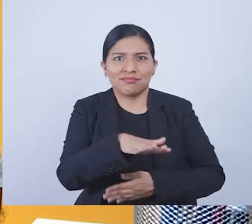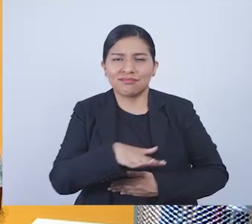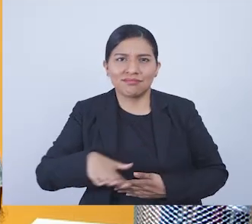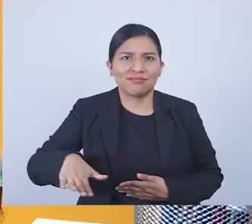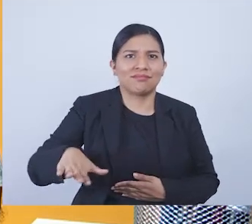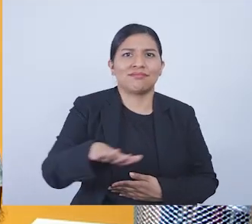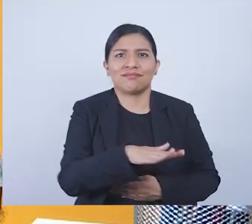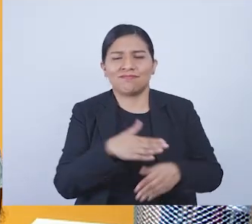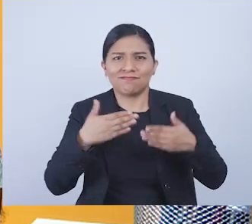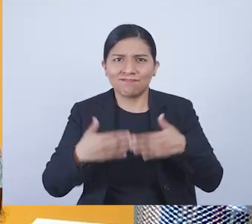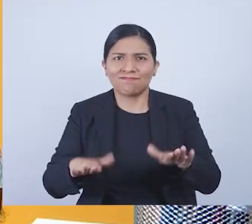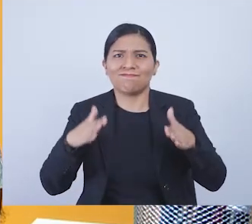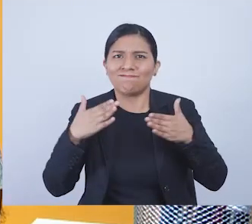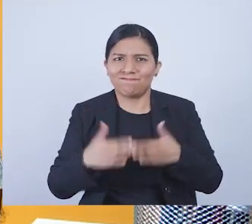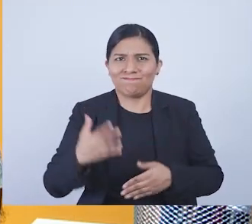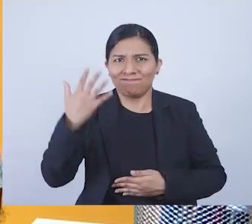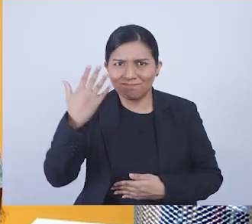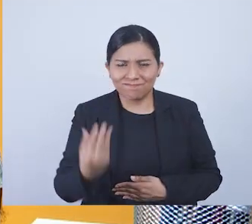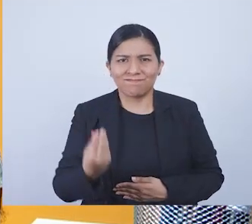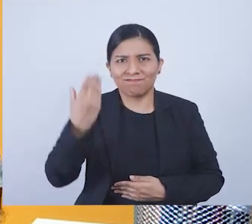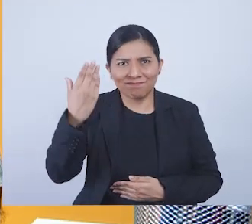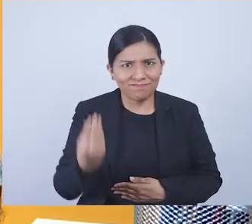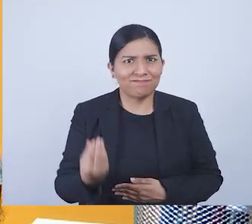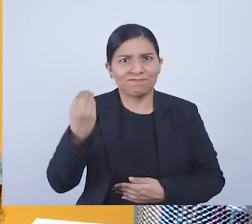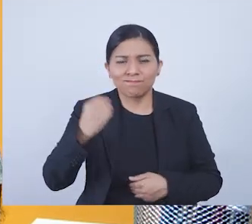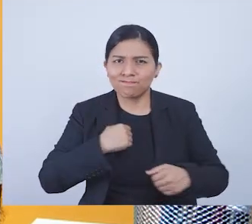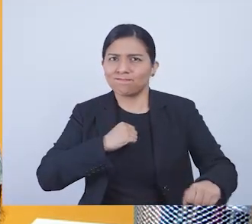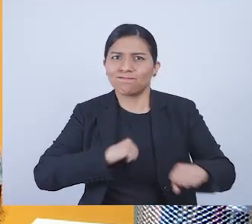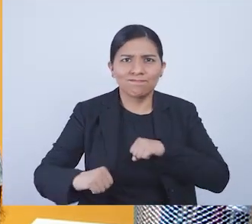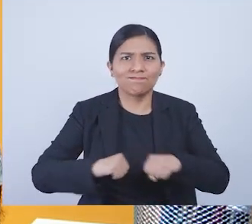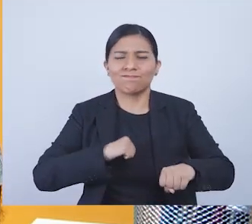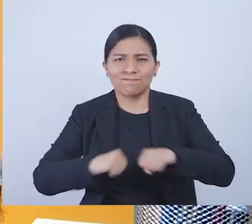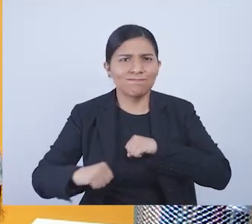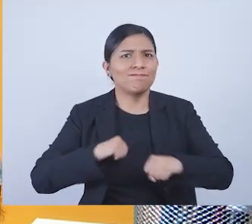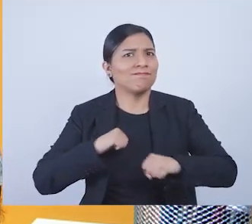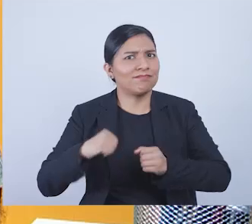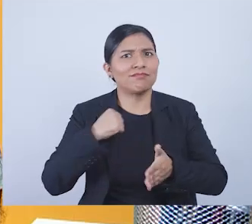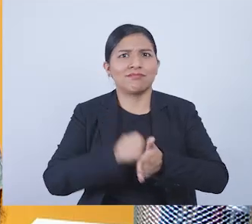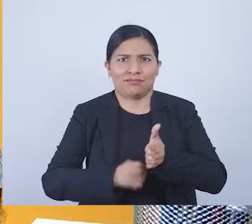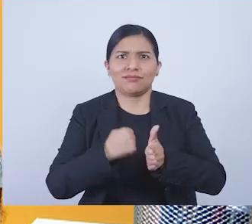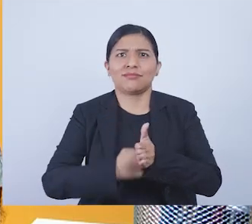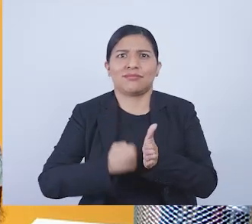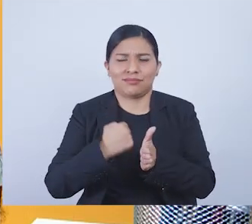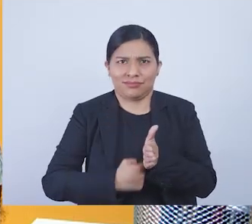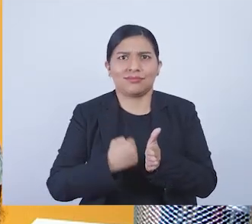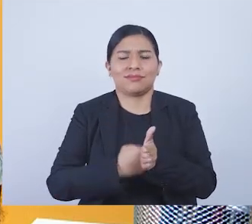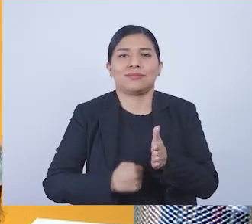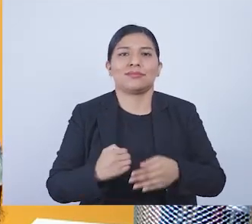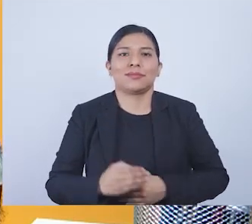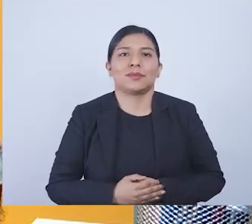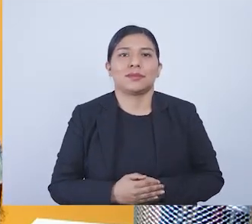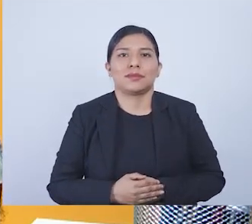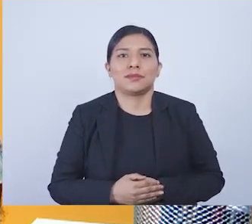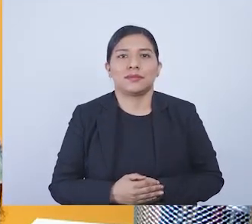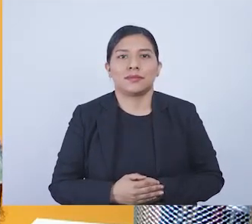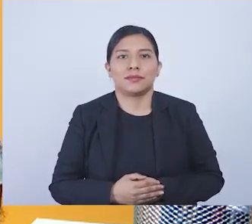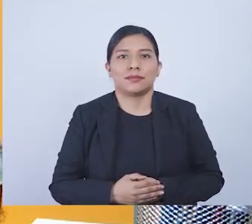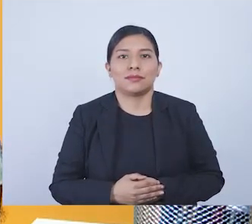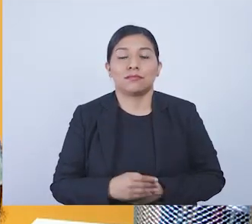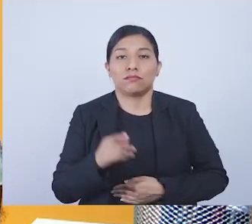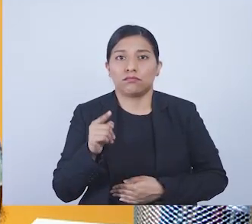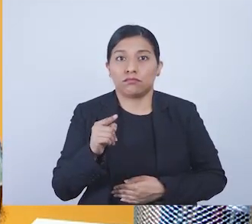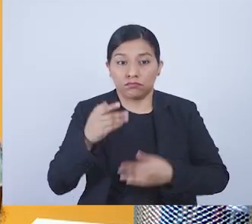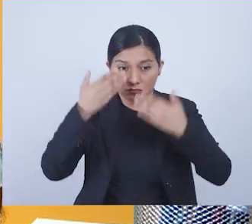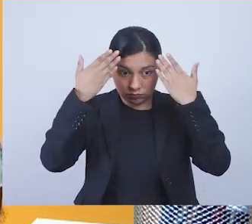día a día su aspecto de estructura corporal para ver